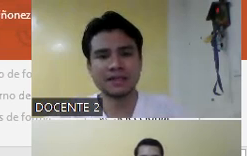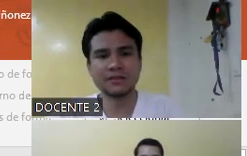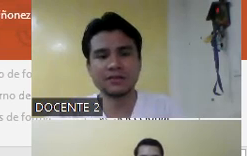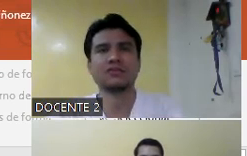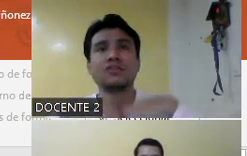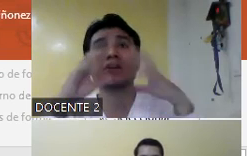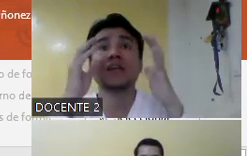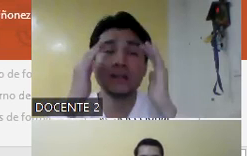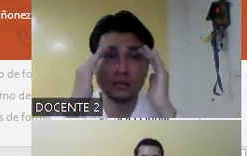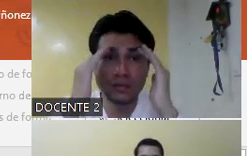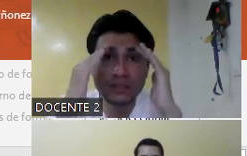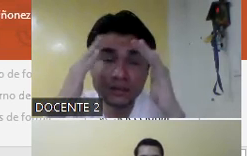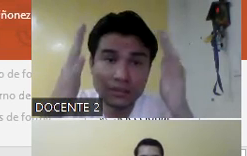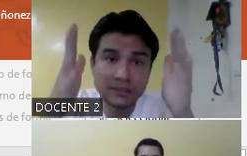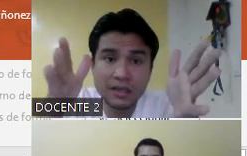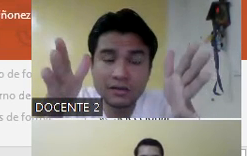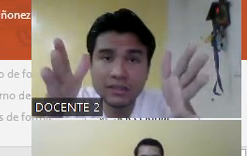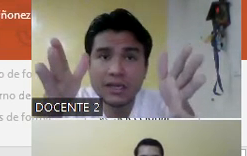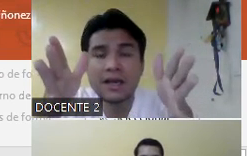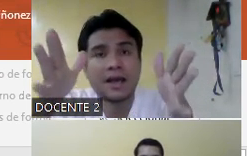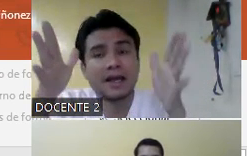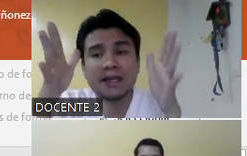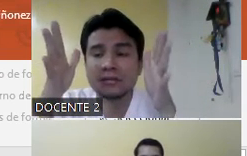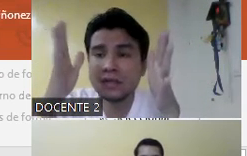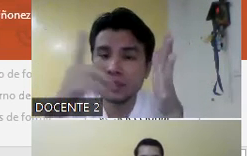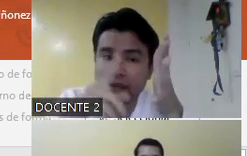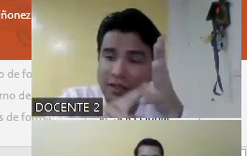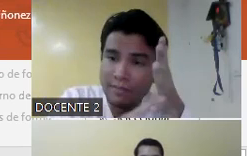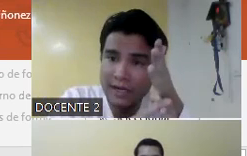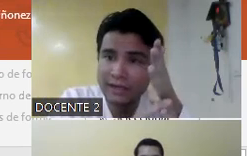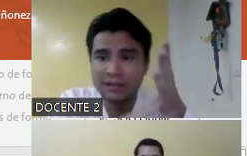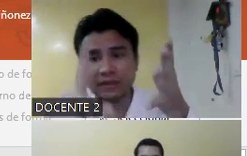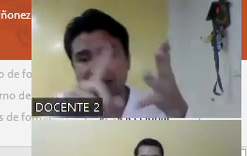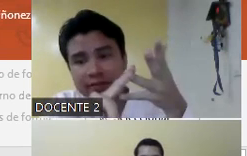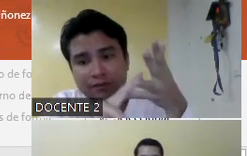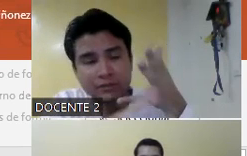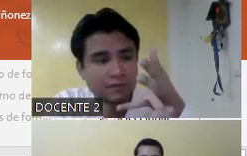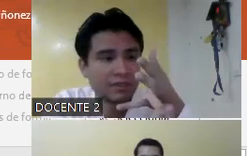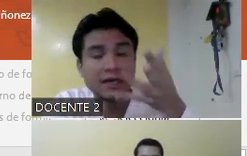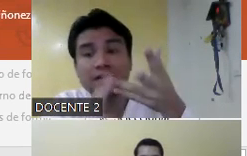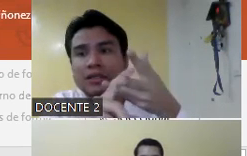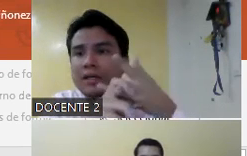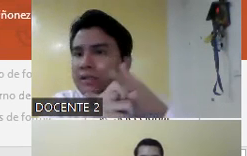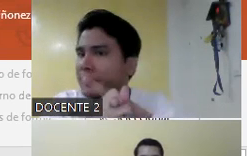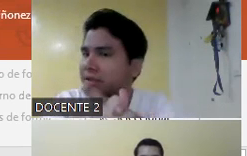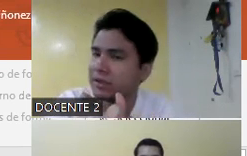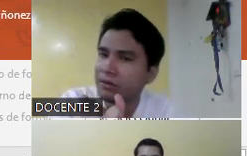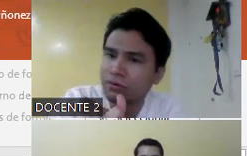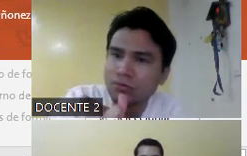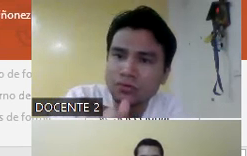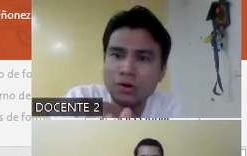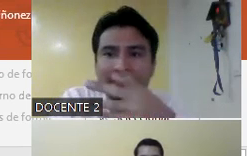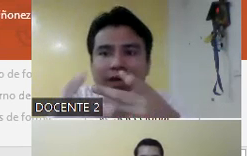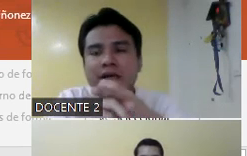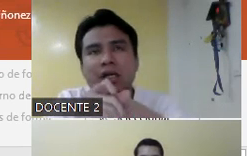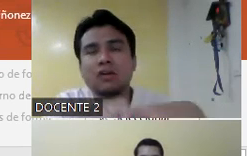llame la atención. Yo oriento mis 5 sentidos a que eso tiene que tener imagen, tiene que estar bien justificado, tiene que estar presentado con